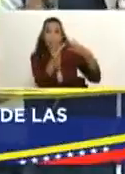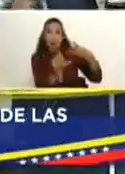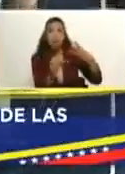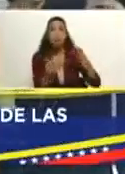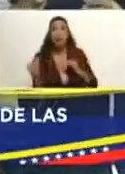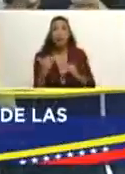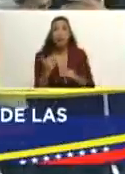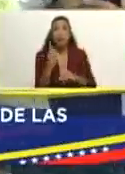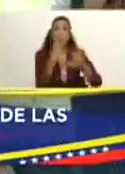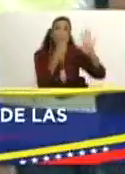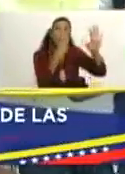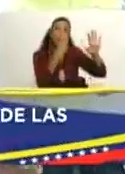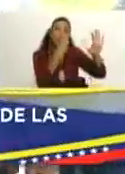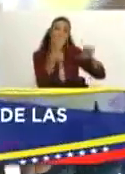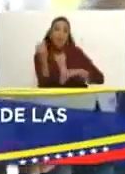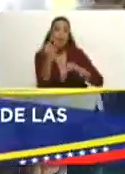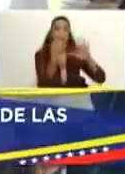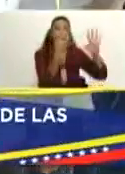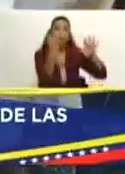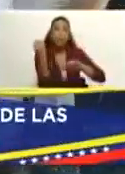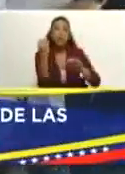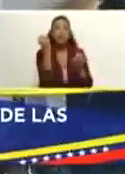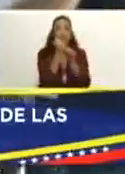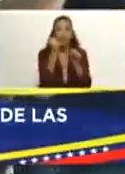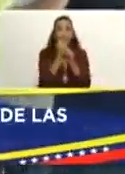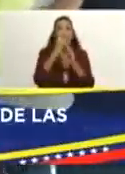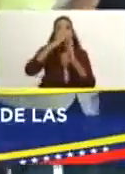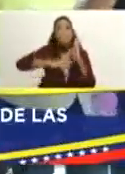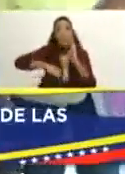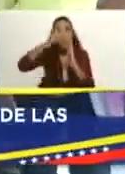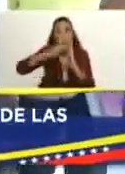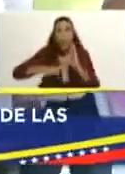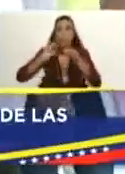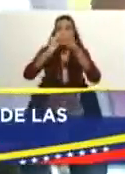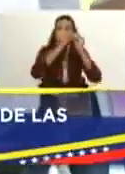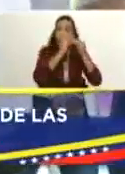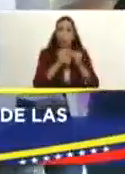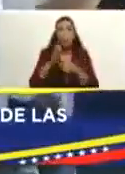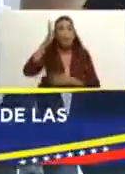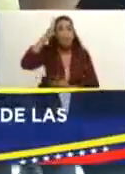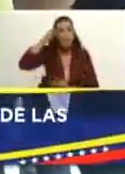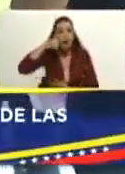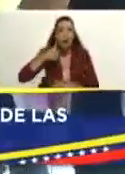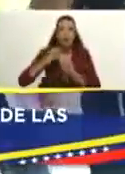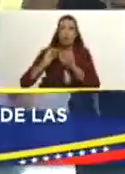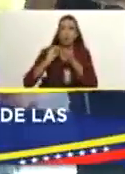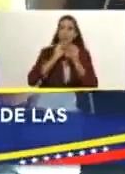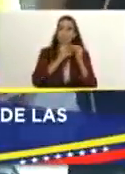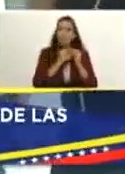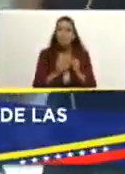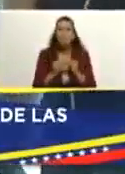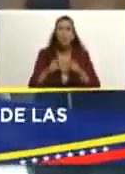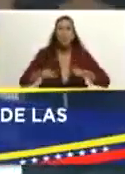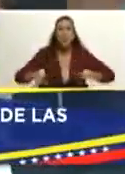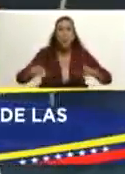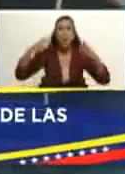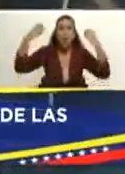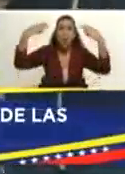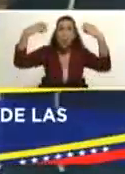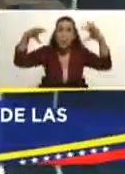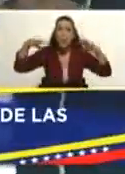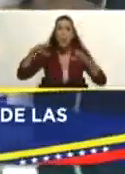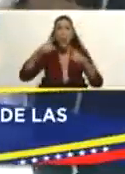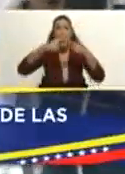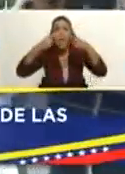avance de casi un 70-80% de los trabajos de pintura, rehabilitación de sanitarios, rehabilitación de luminaria, el